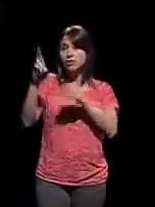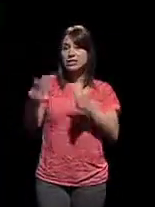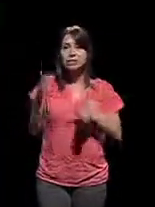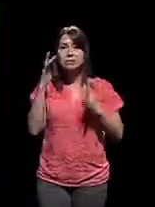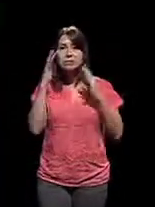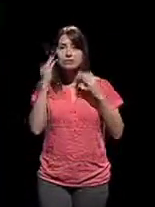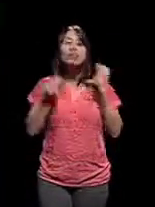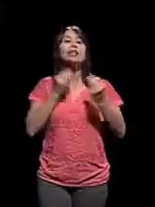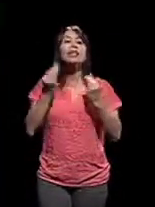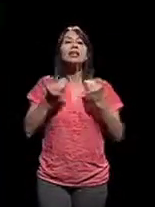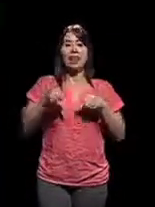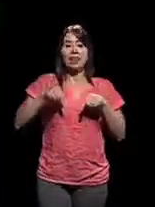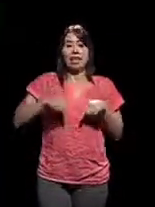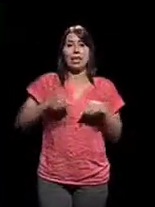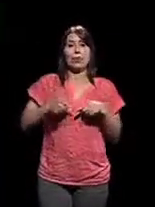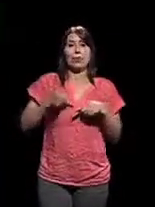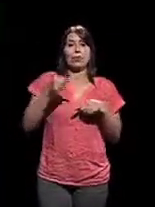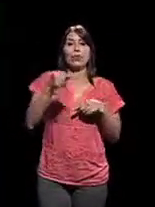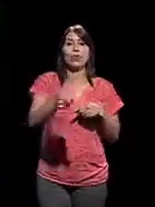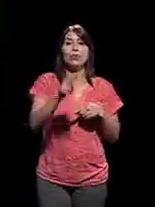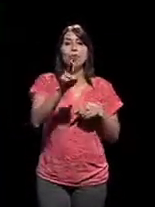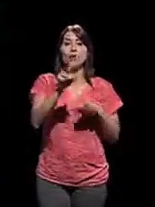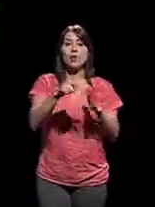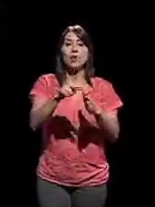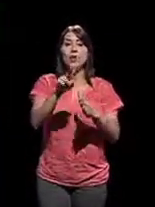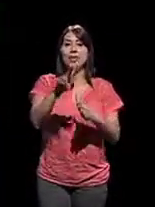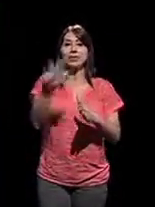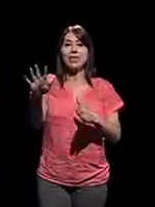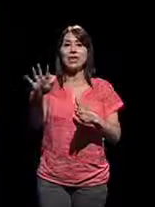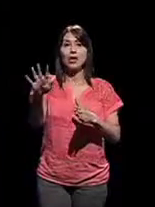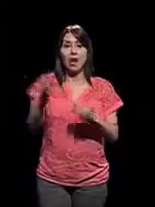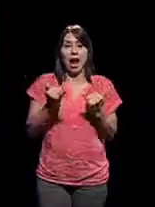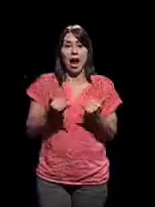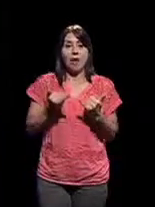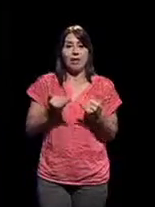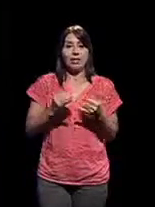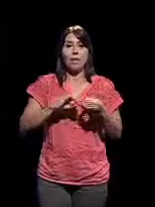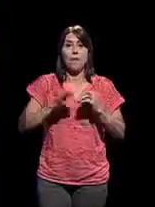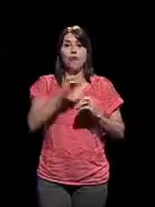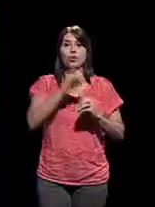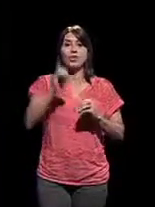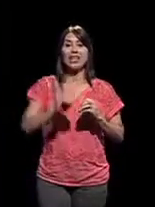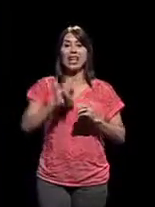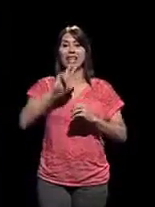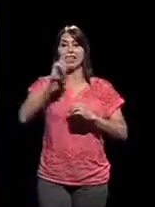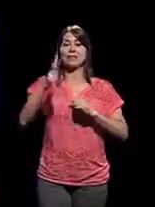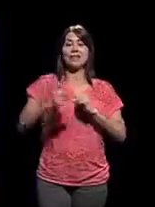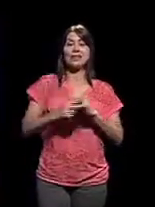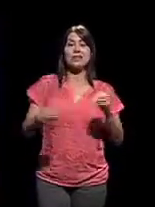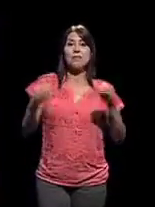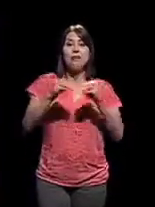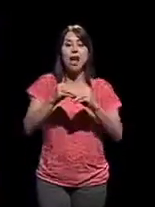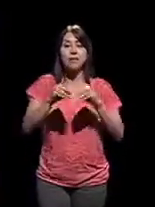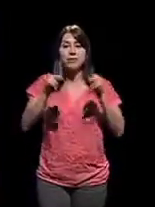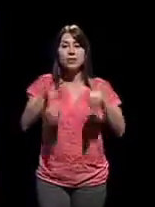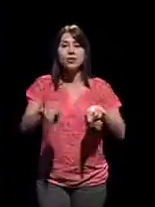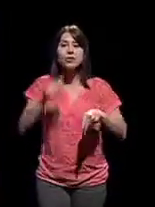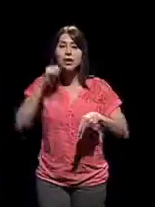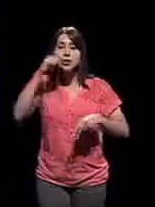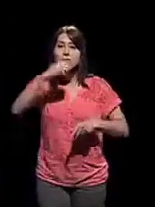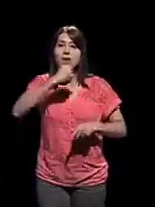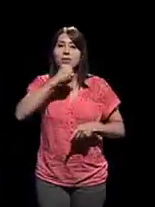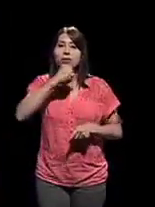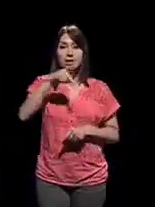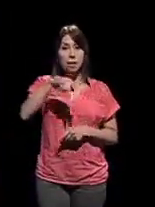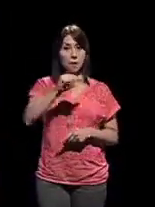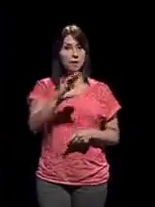es, de aquí al 2025 se va a triplicar la cantidad de adultos mayores que va a haber en el país. ¿Cuál es la propuesta concreta del PAC para